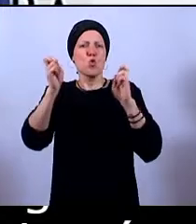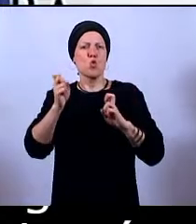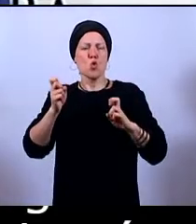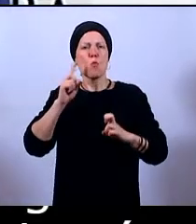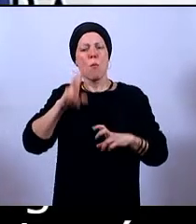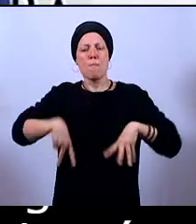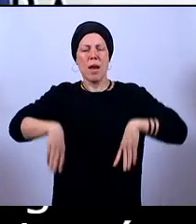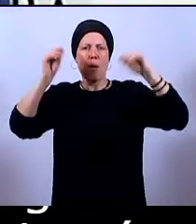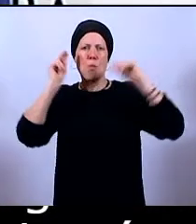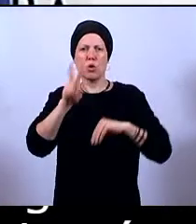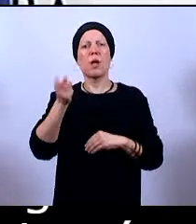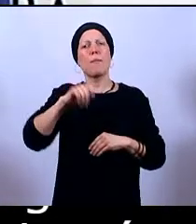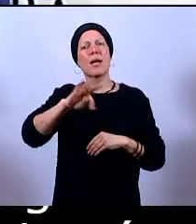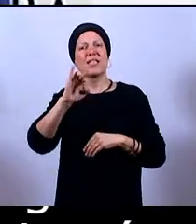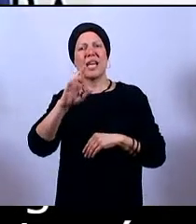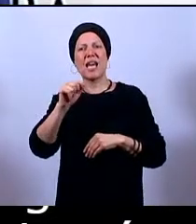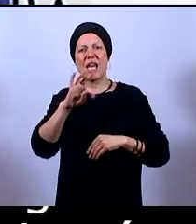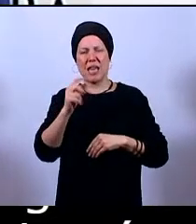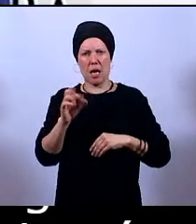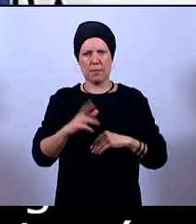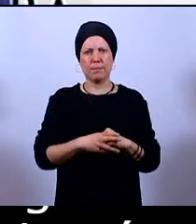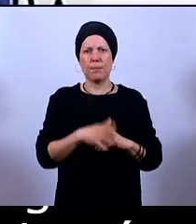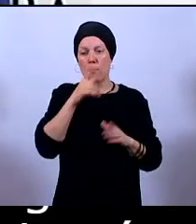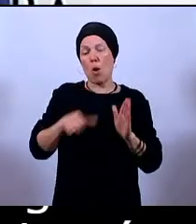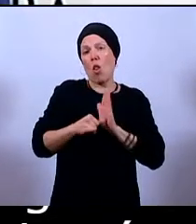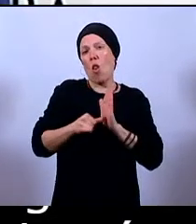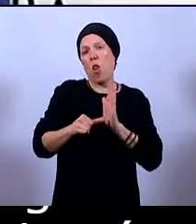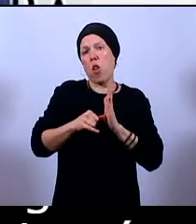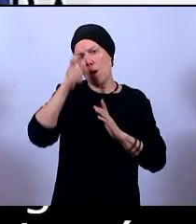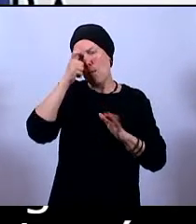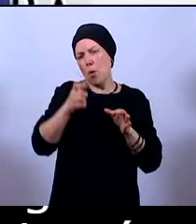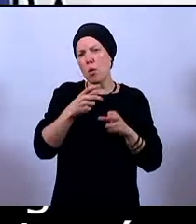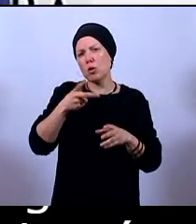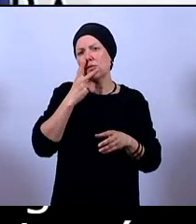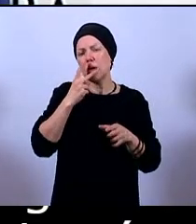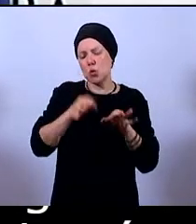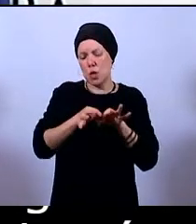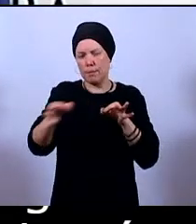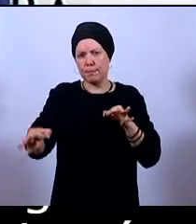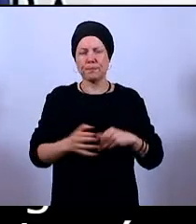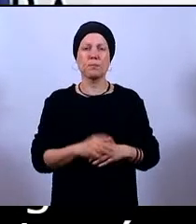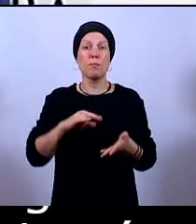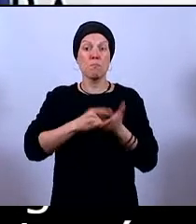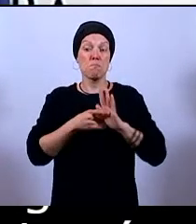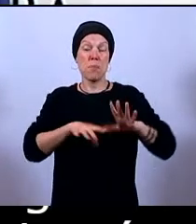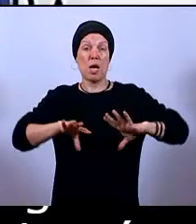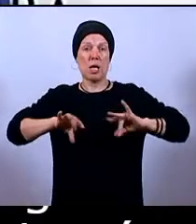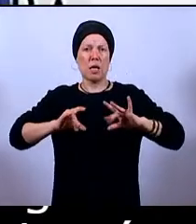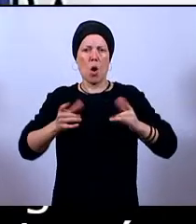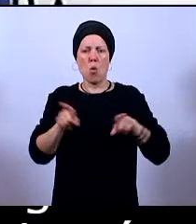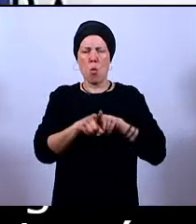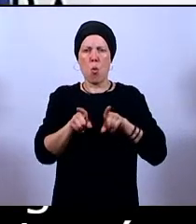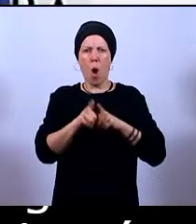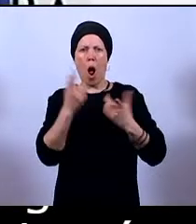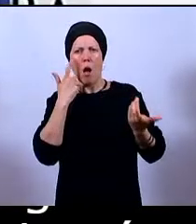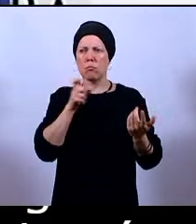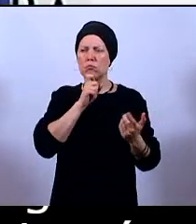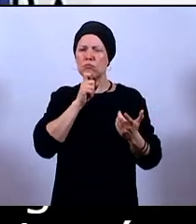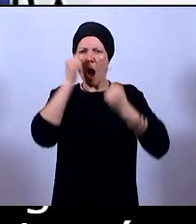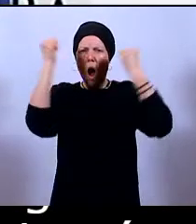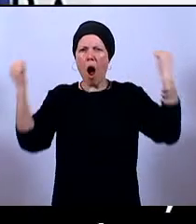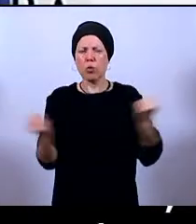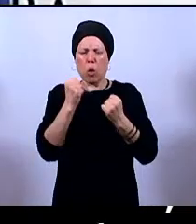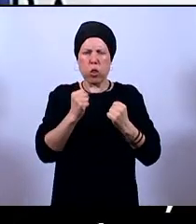y Tietars, segregados del término municipal de Talayuela. Los planes territoriales fijan la forma en que deben desarrollarse las